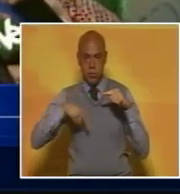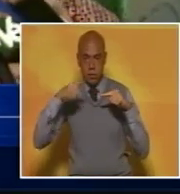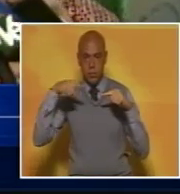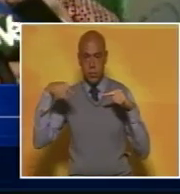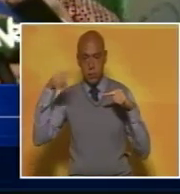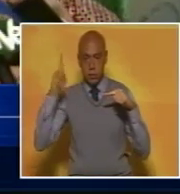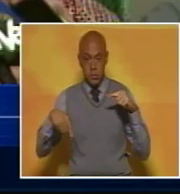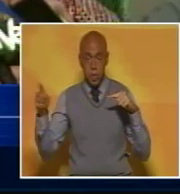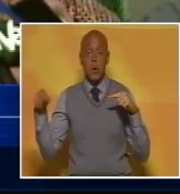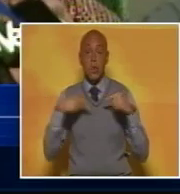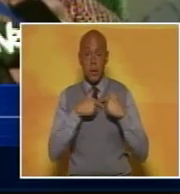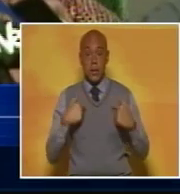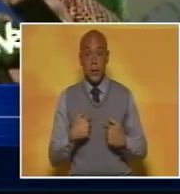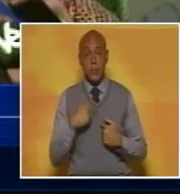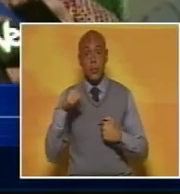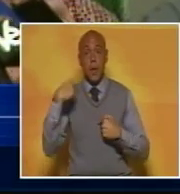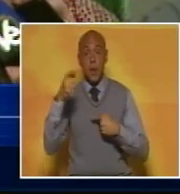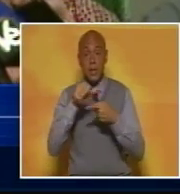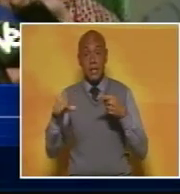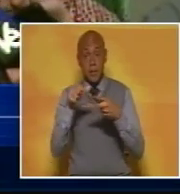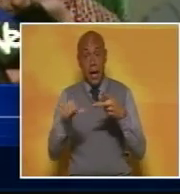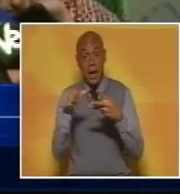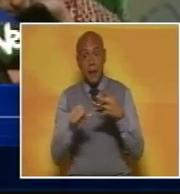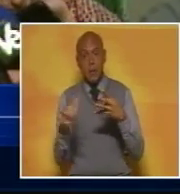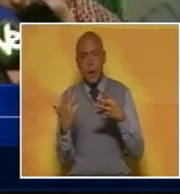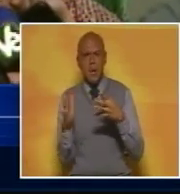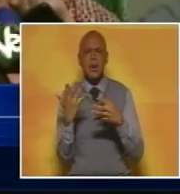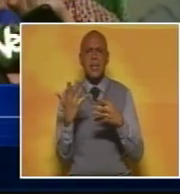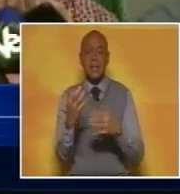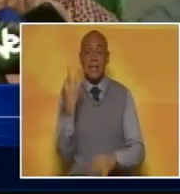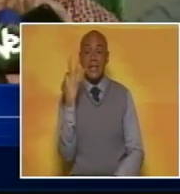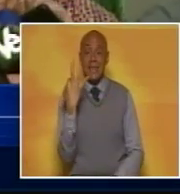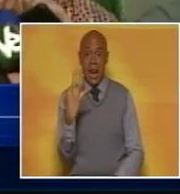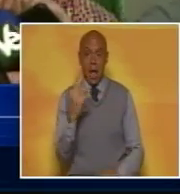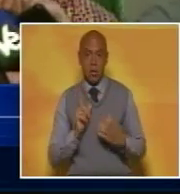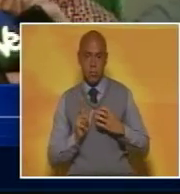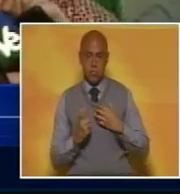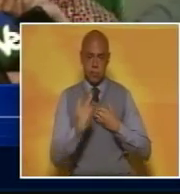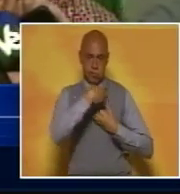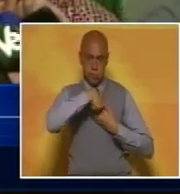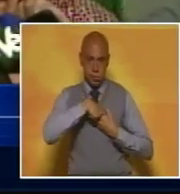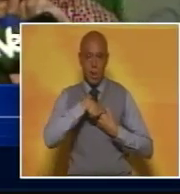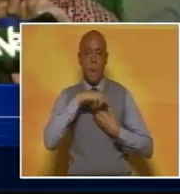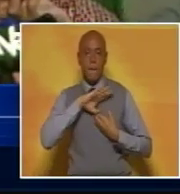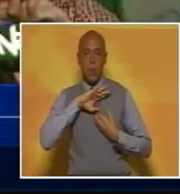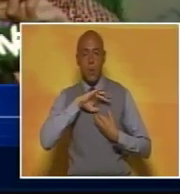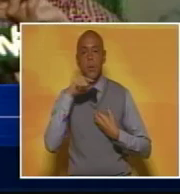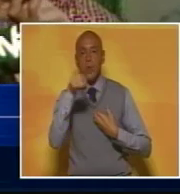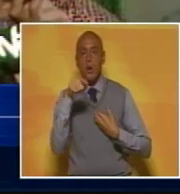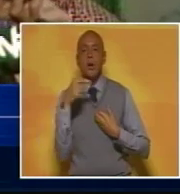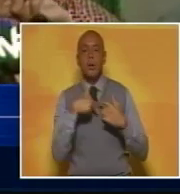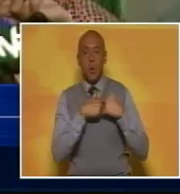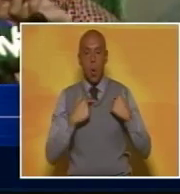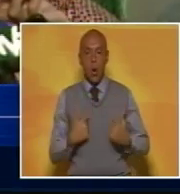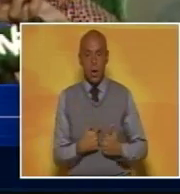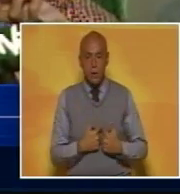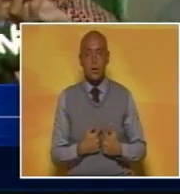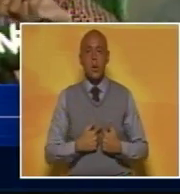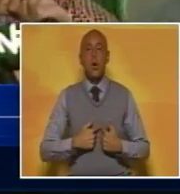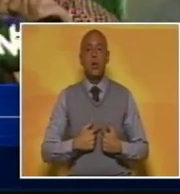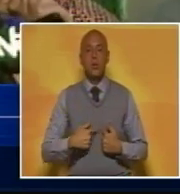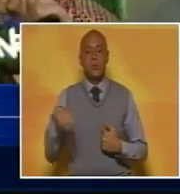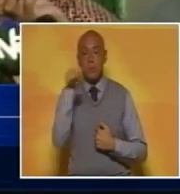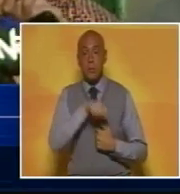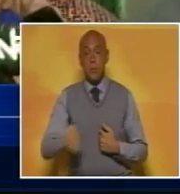poder hacer semanalmente en la primera avanzada 3 cateterismos semanales. El objetivo es hacer 3 diarios, ¿no? Eso tiene, por supuesto,